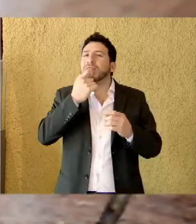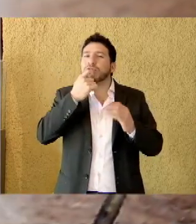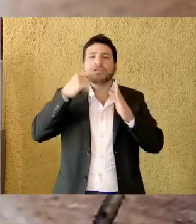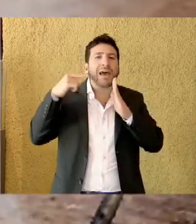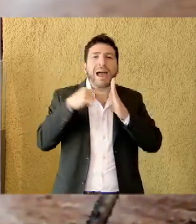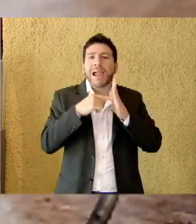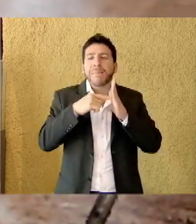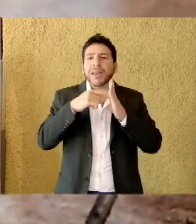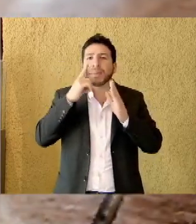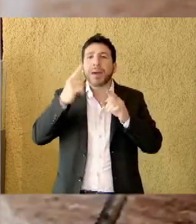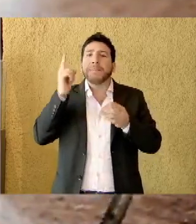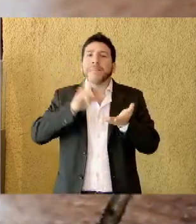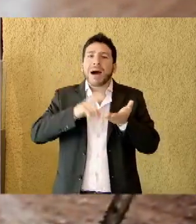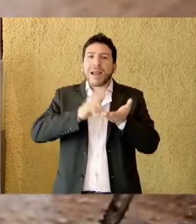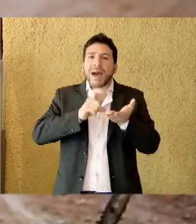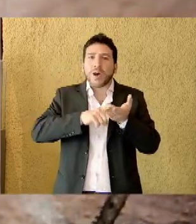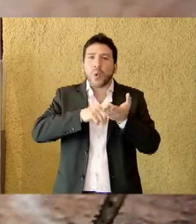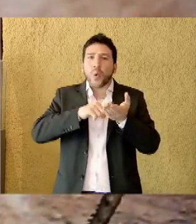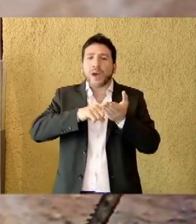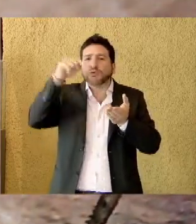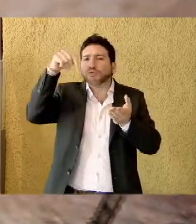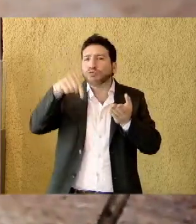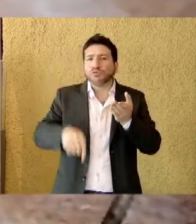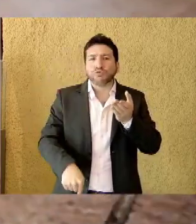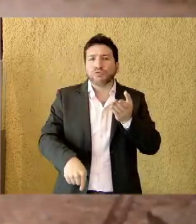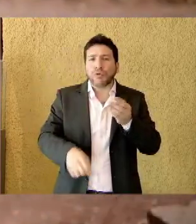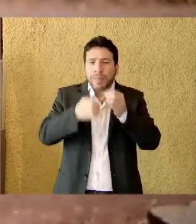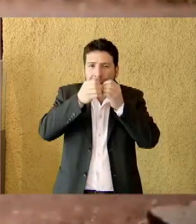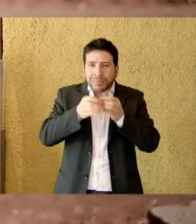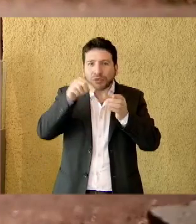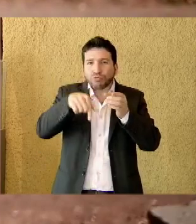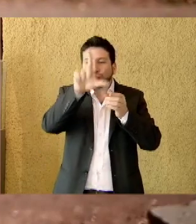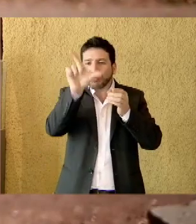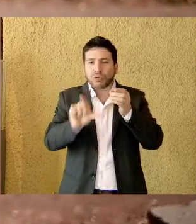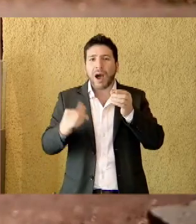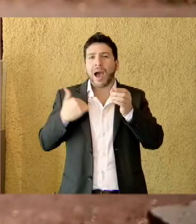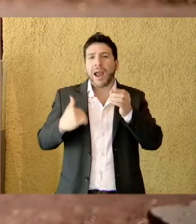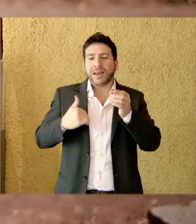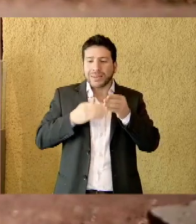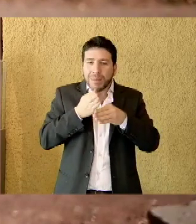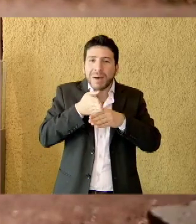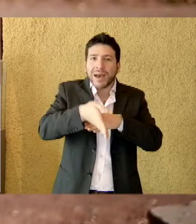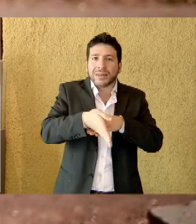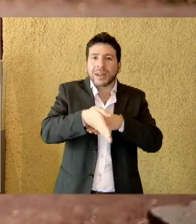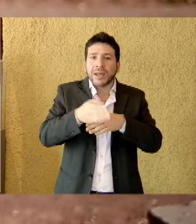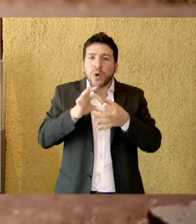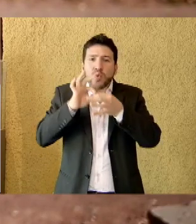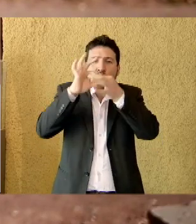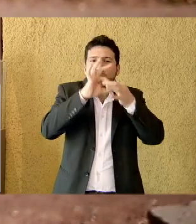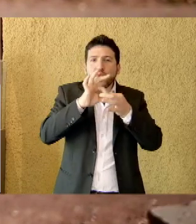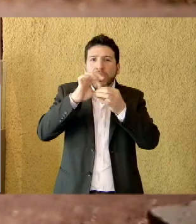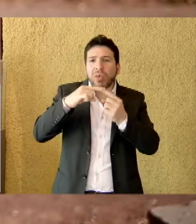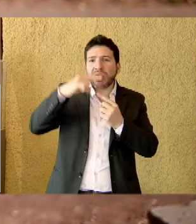y Malargüe, la puerta sur a la Patagonia Argentina, unidos a pesar de la